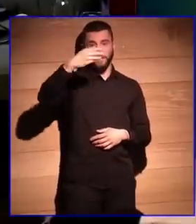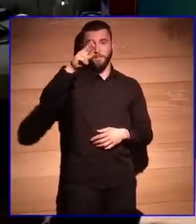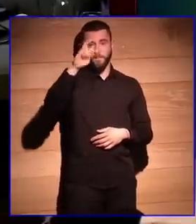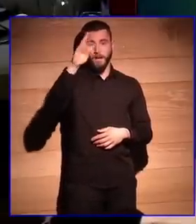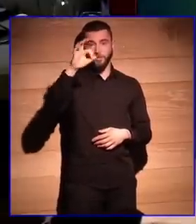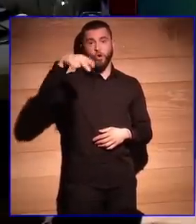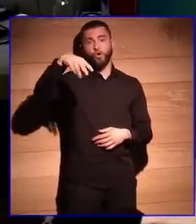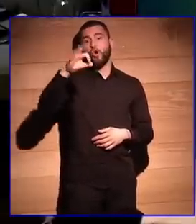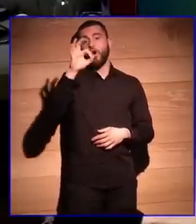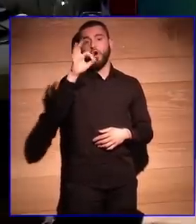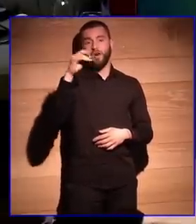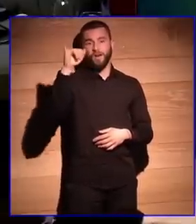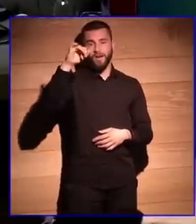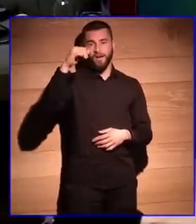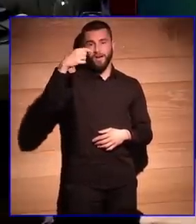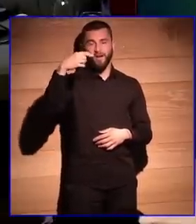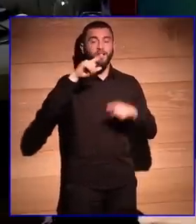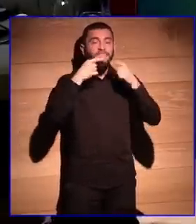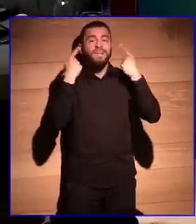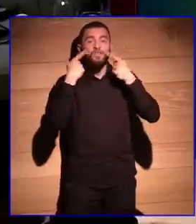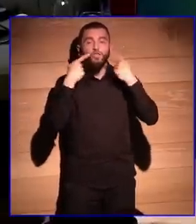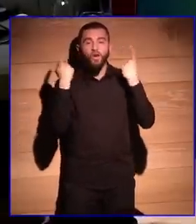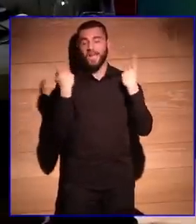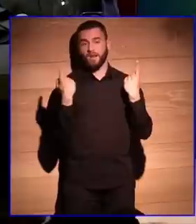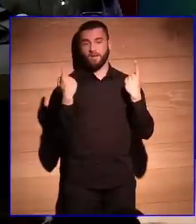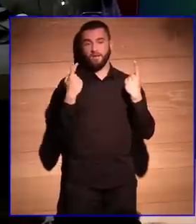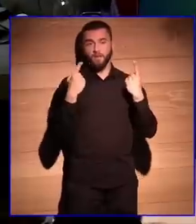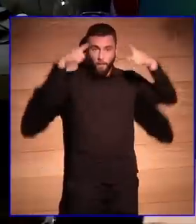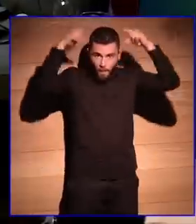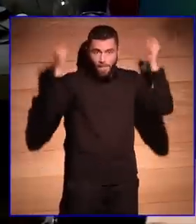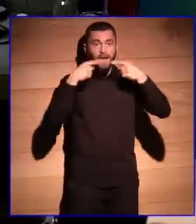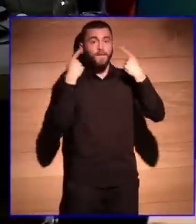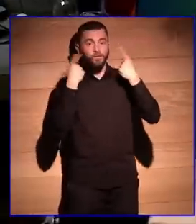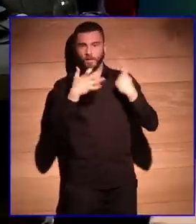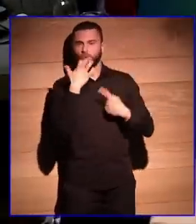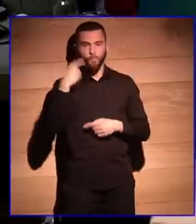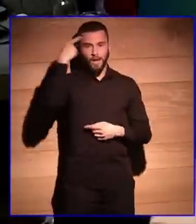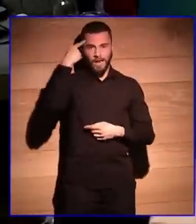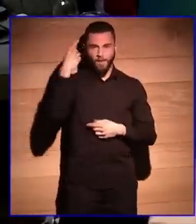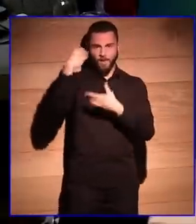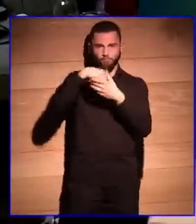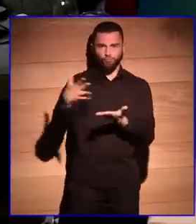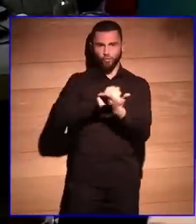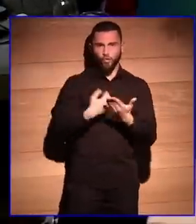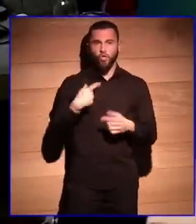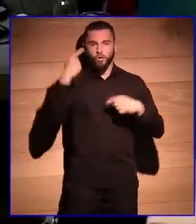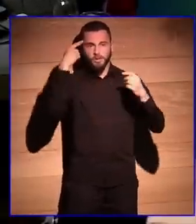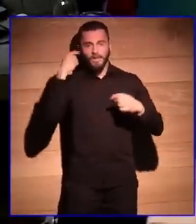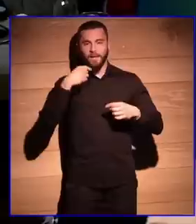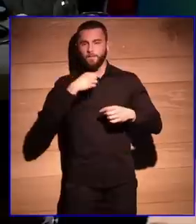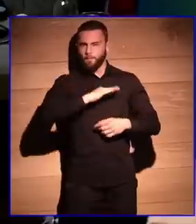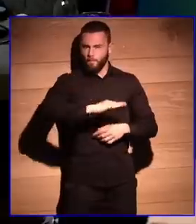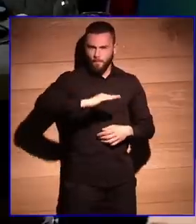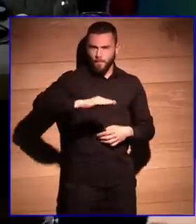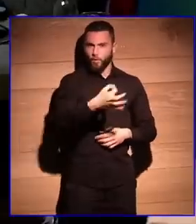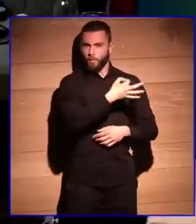de Christopher Nolan. Bueno, en general, Batman y el Joker yo creo que serían a lo mejor el ejemplo que por lo menos todos tenemos en la cabeza de villano perfecto para